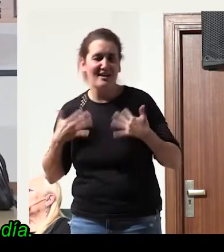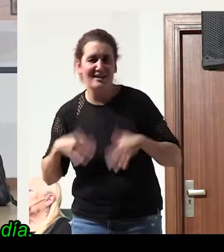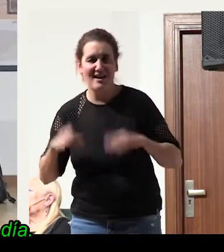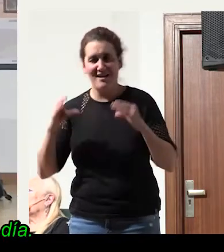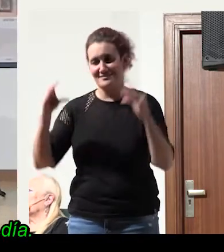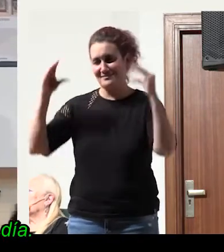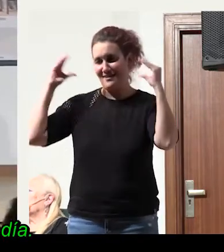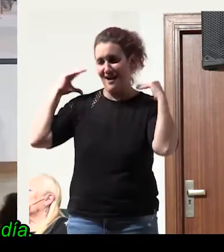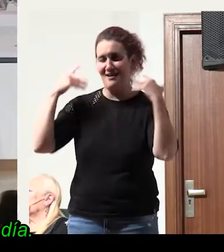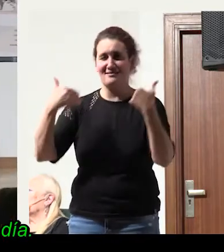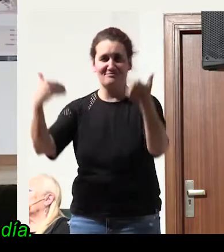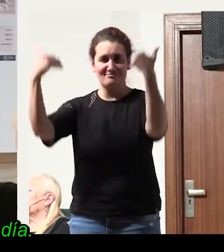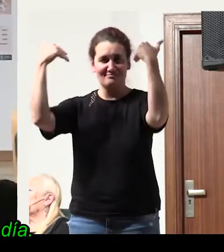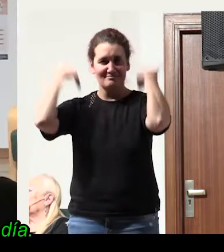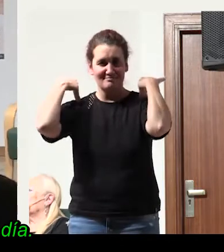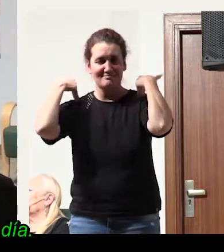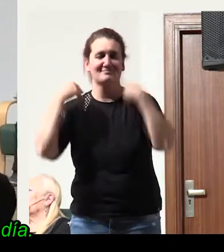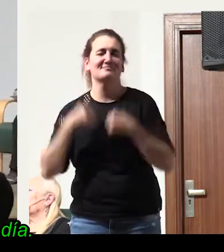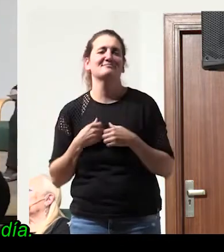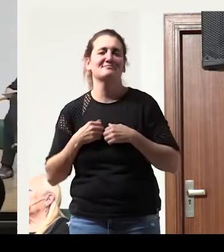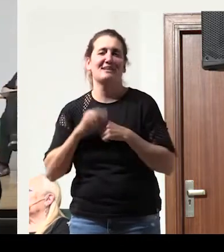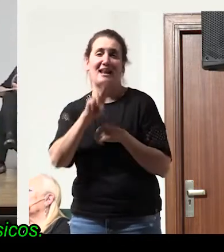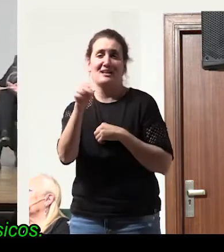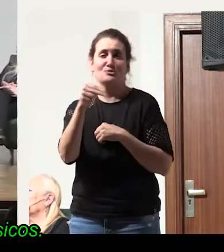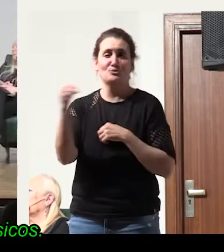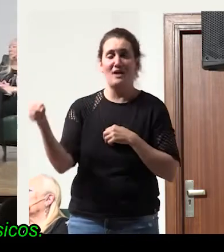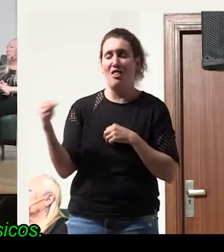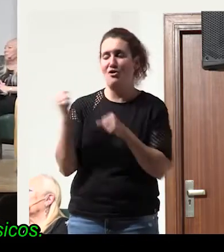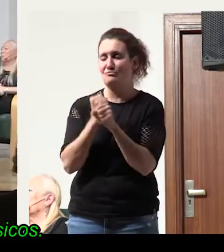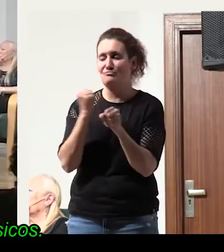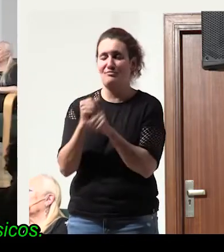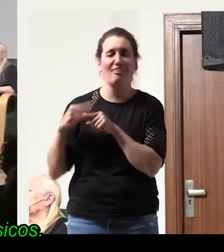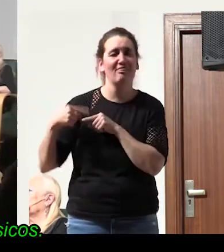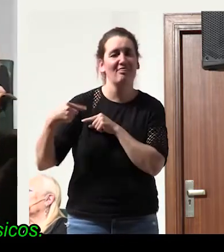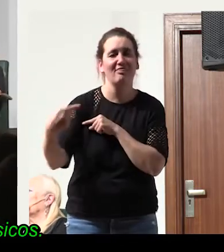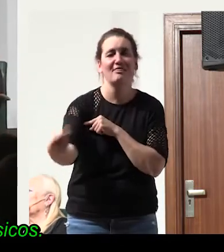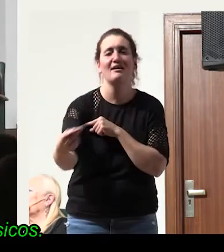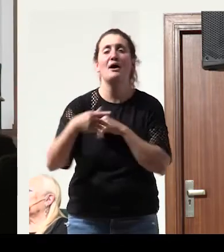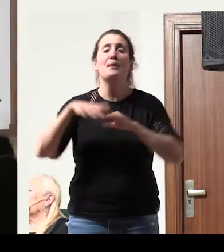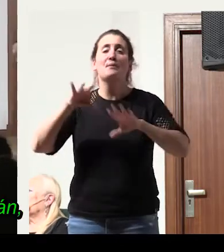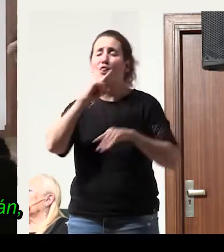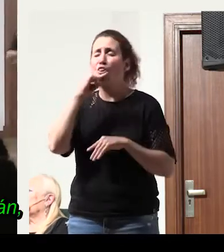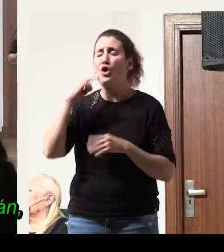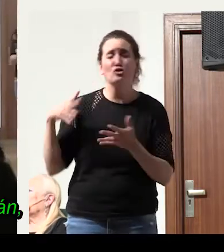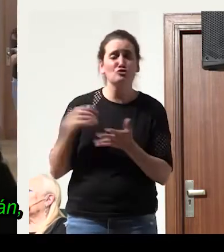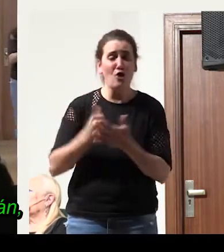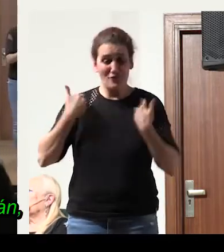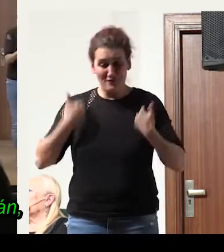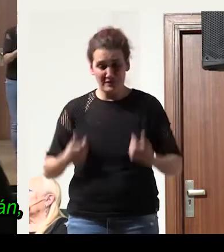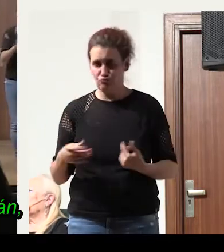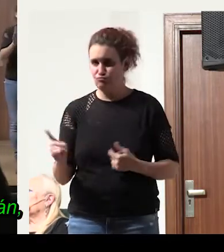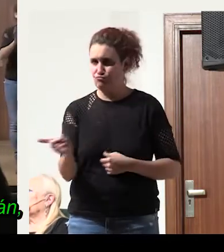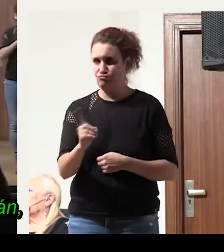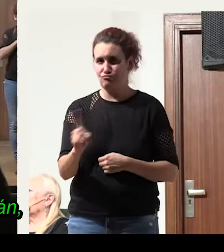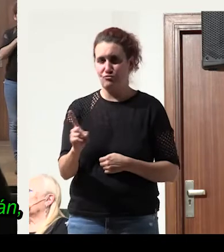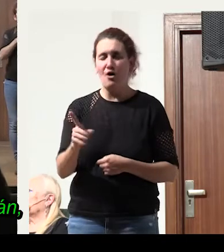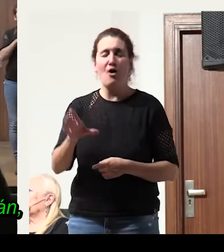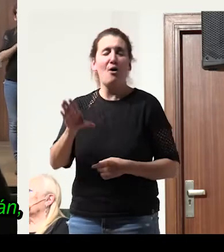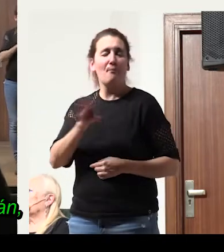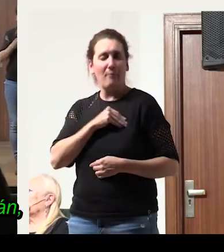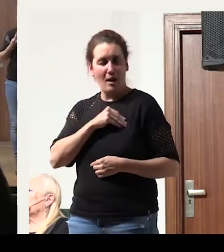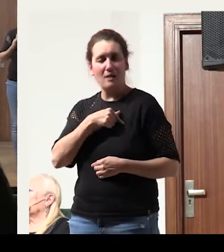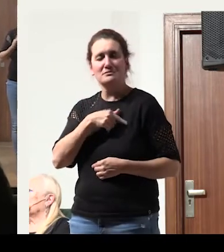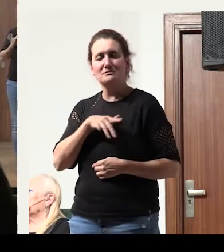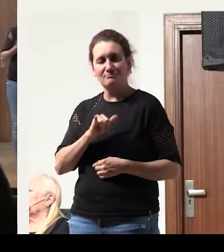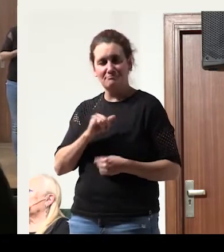responsabilidades, el resultado laborioso del día a día. Pero todos los dolores no son físicos y las penas de la vida ahí están,